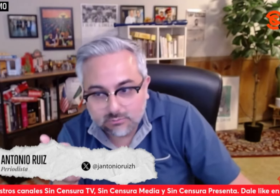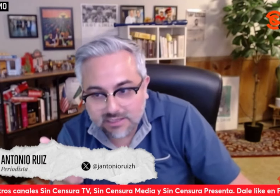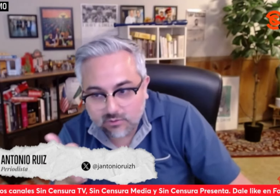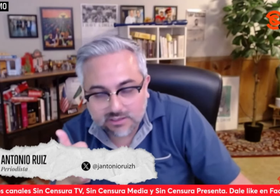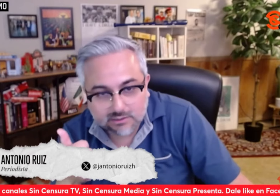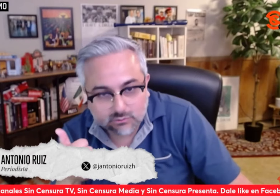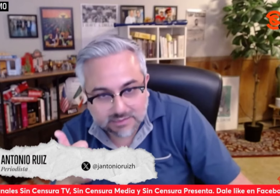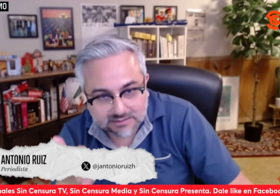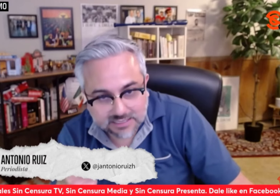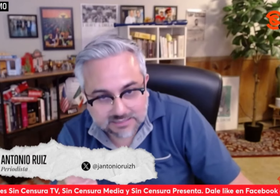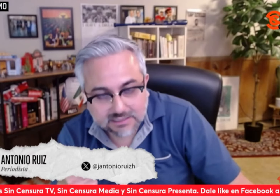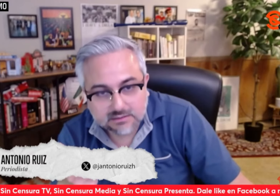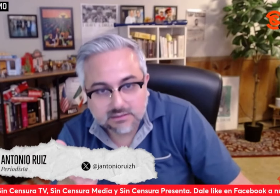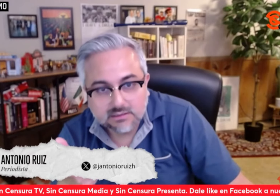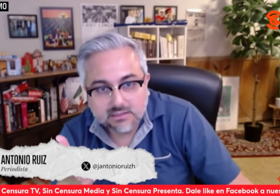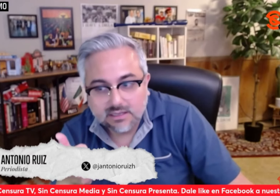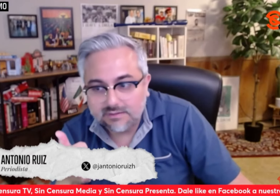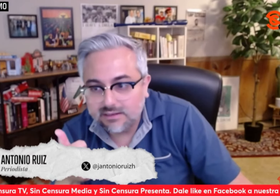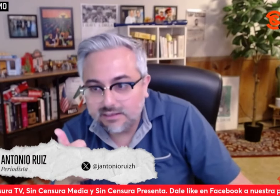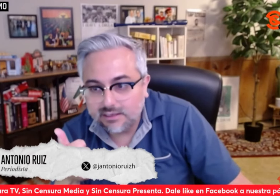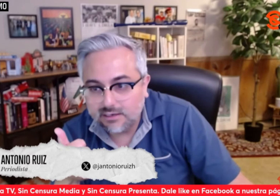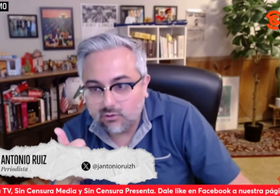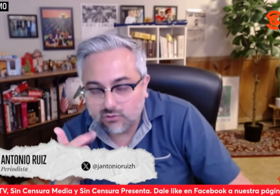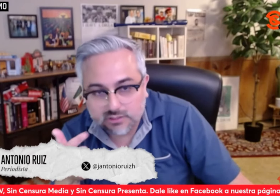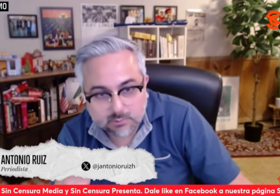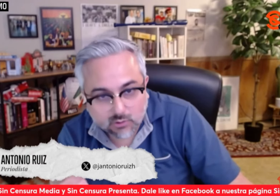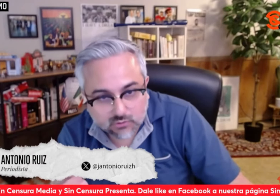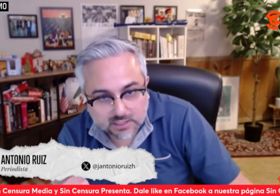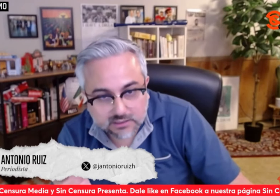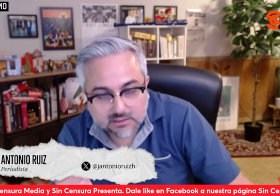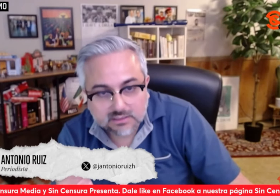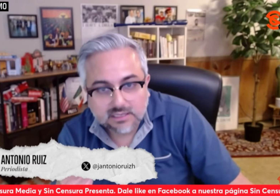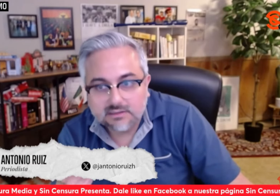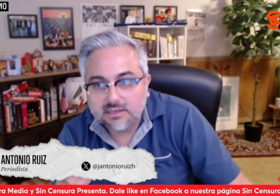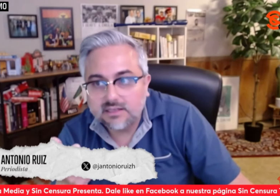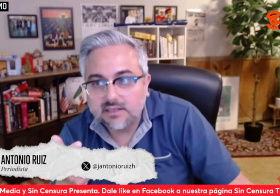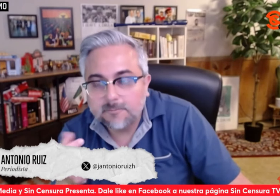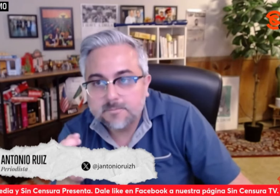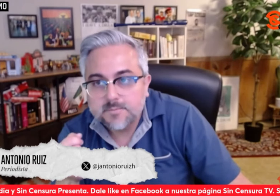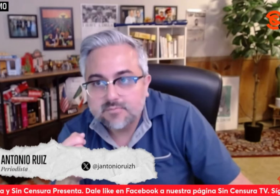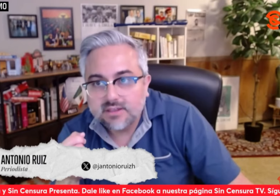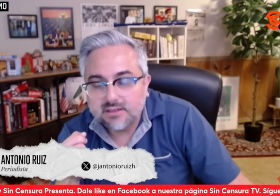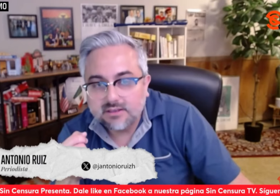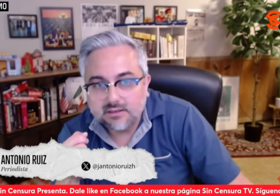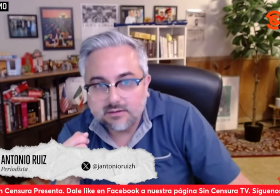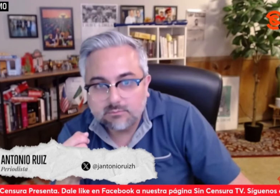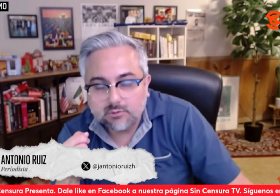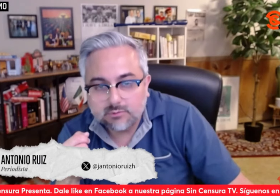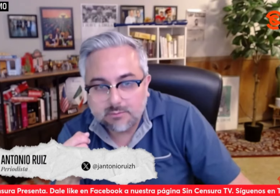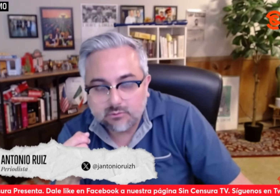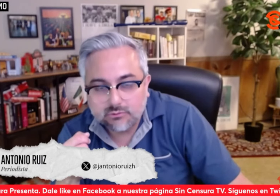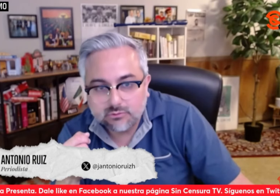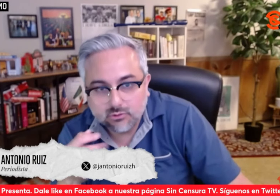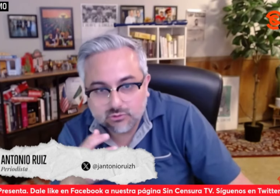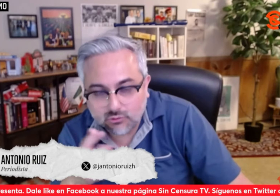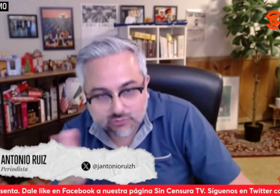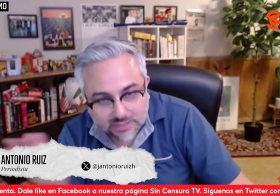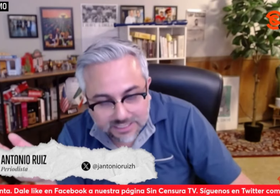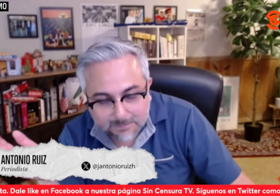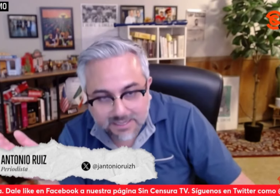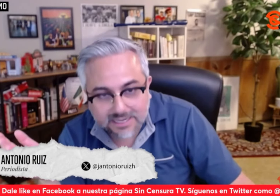Un medio en el que los maltratan, en el que los explotan, en el que, pues vamos, no